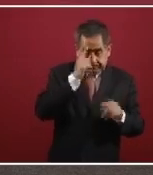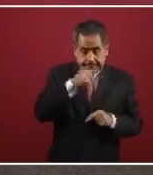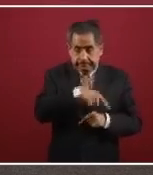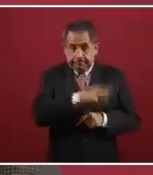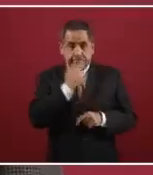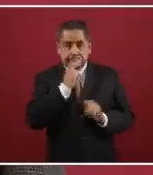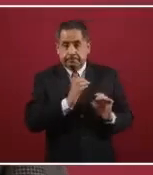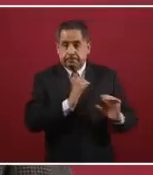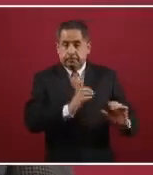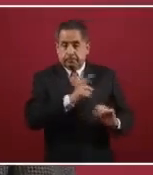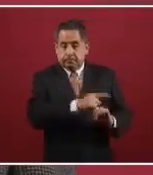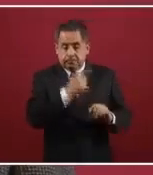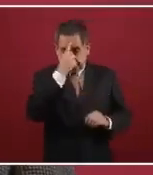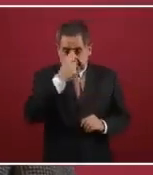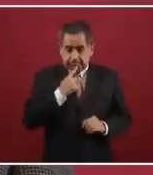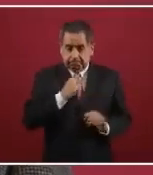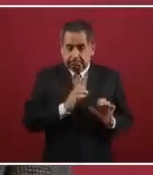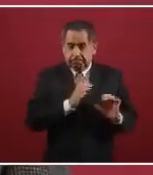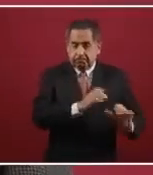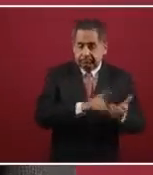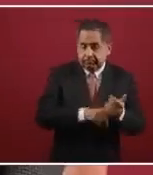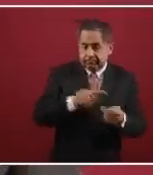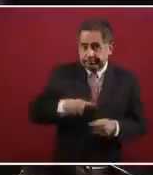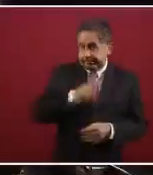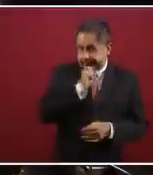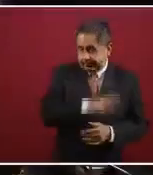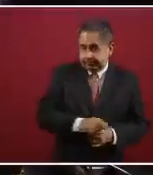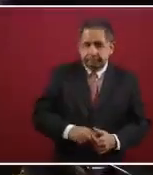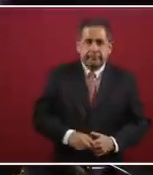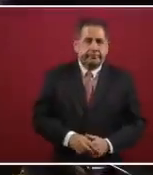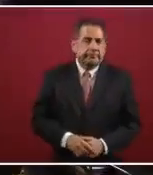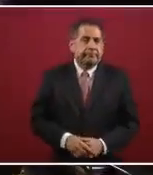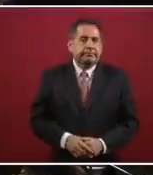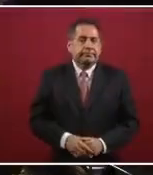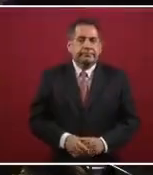preservar y proteger su integridad física.